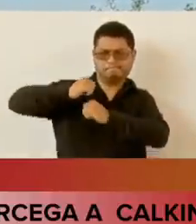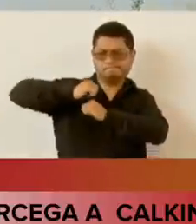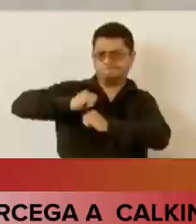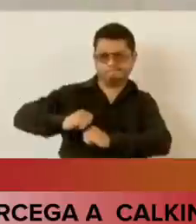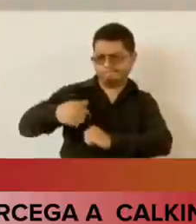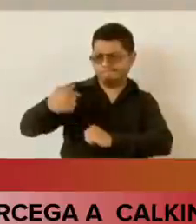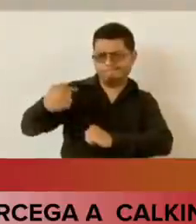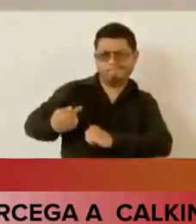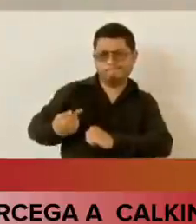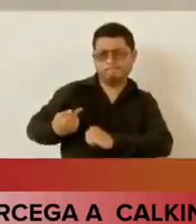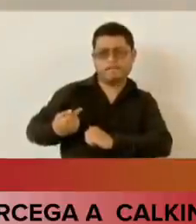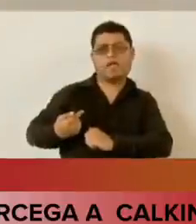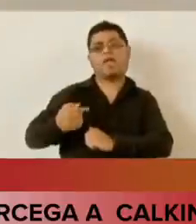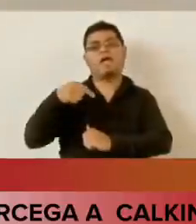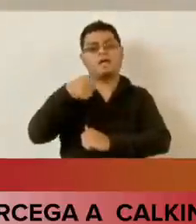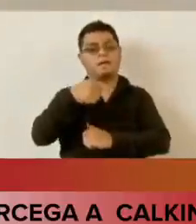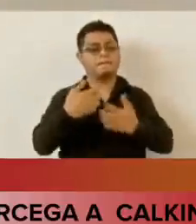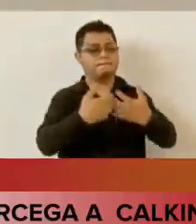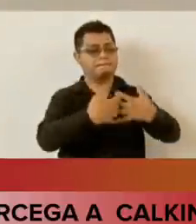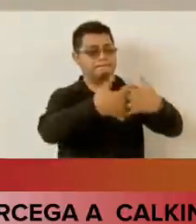constructora